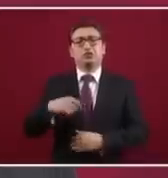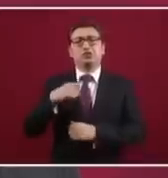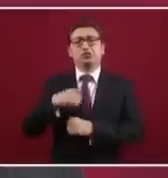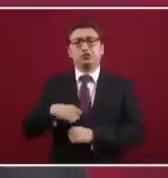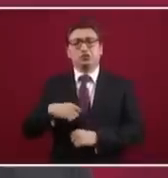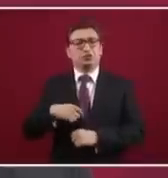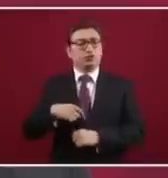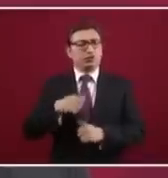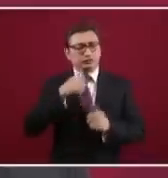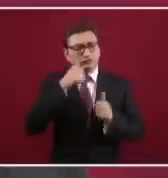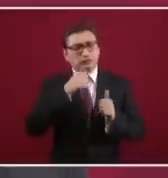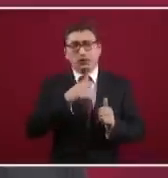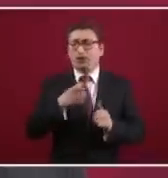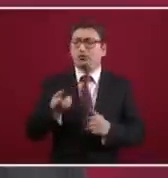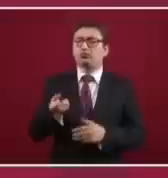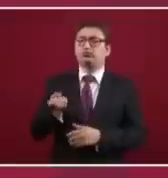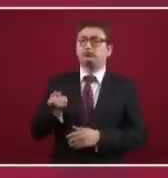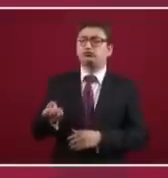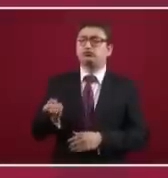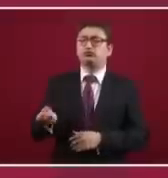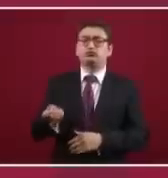los callaban.